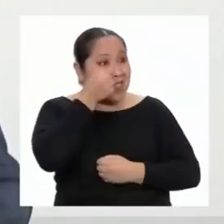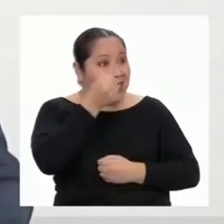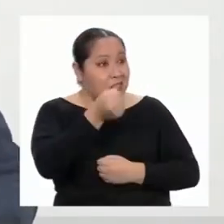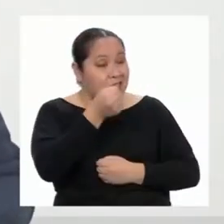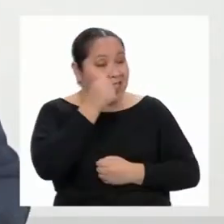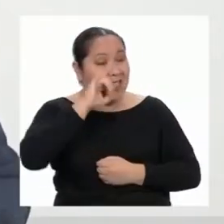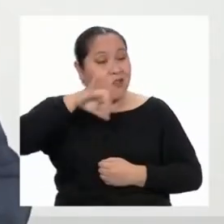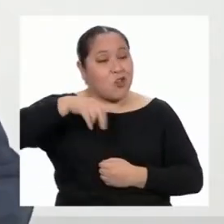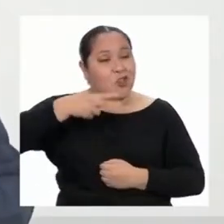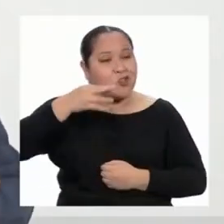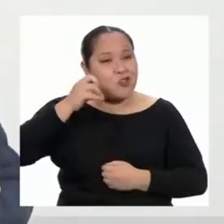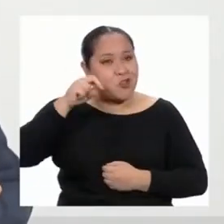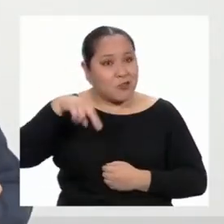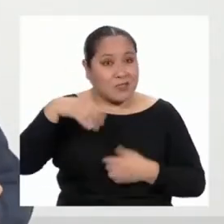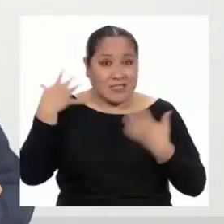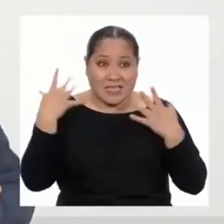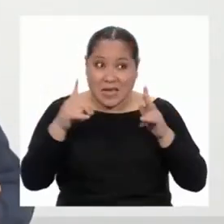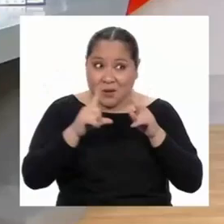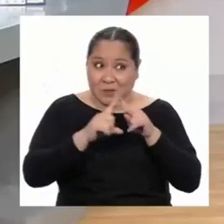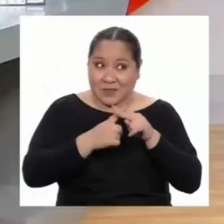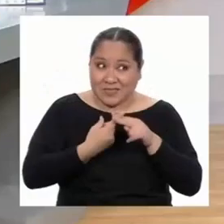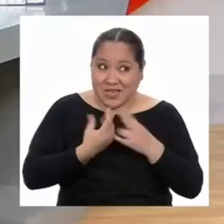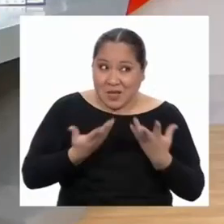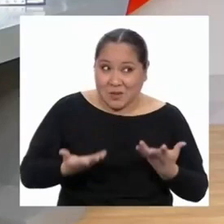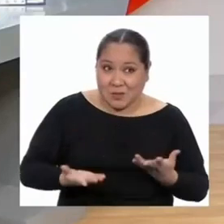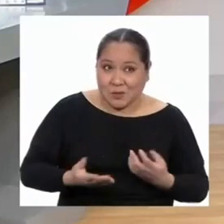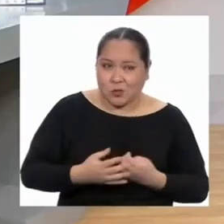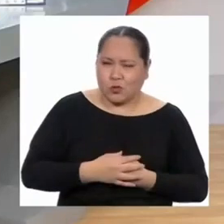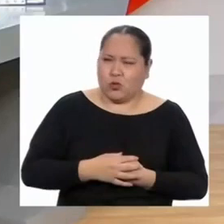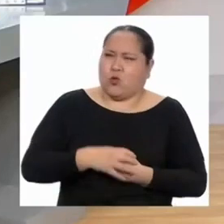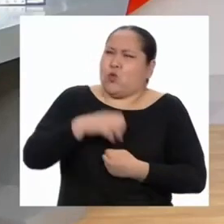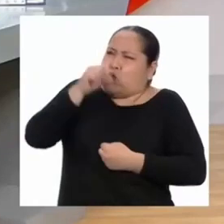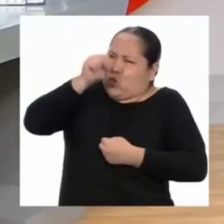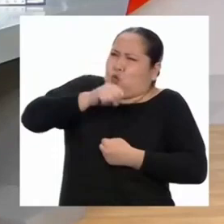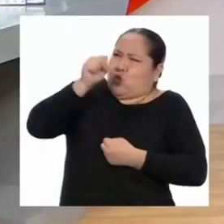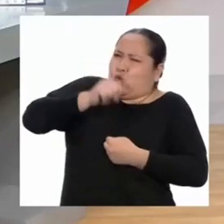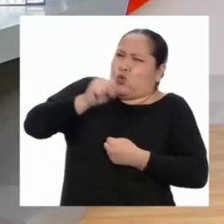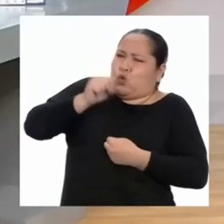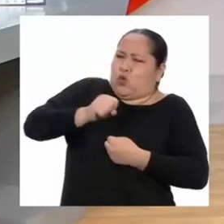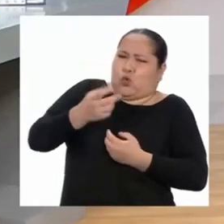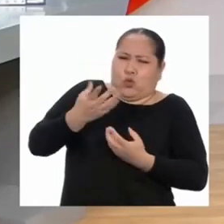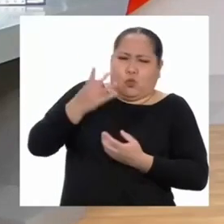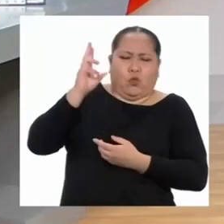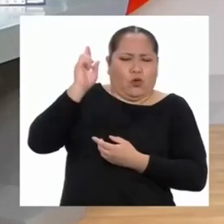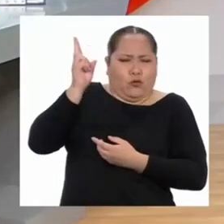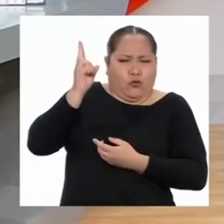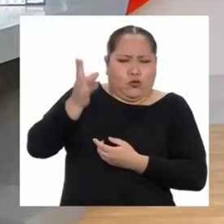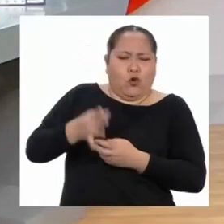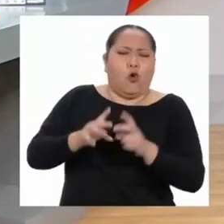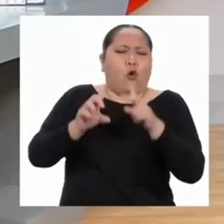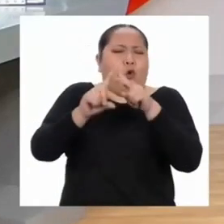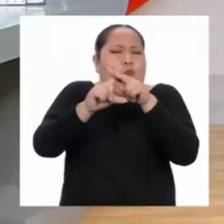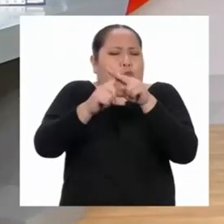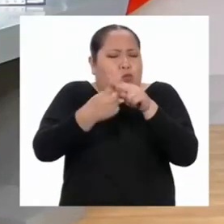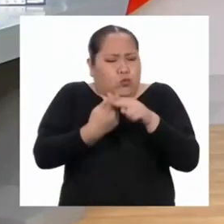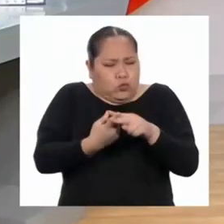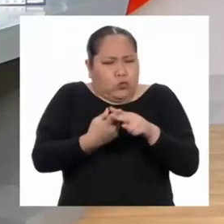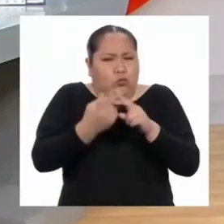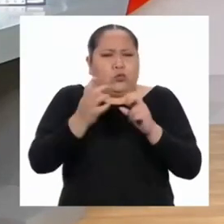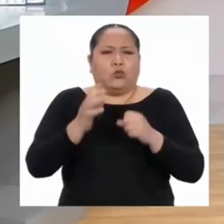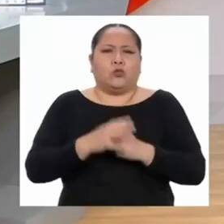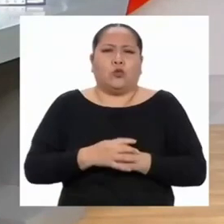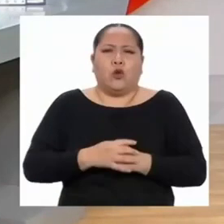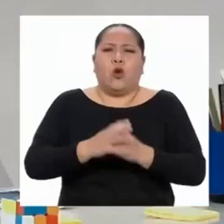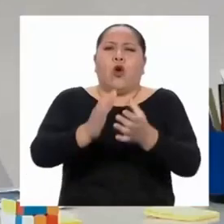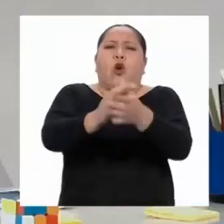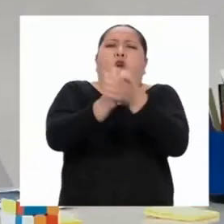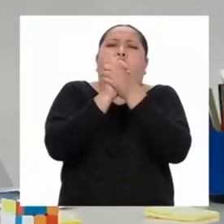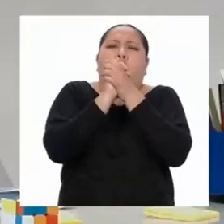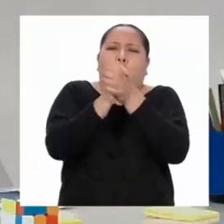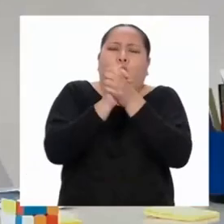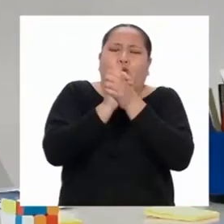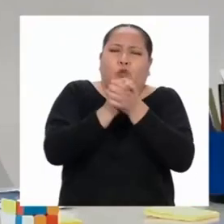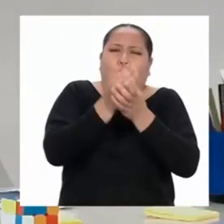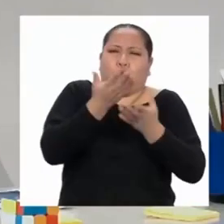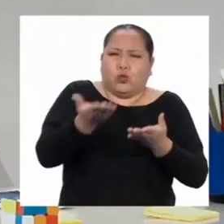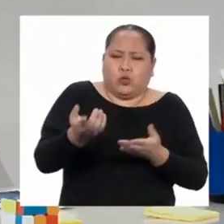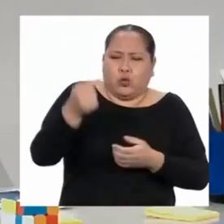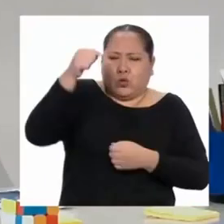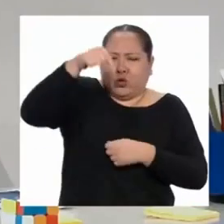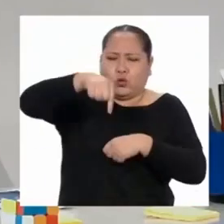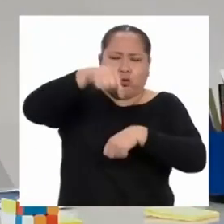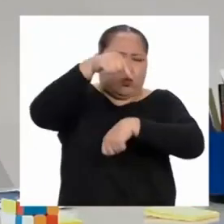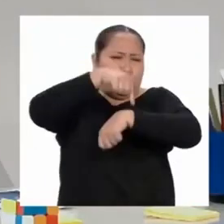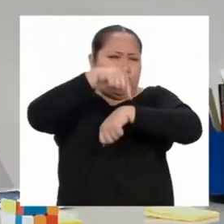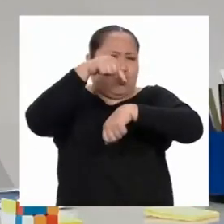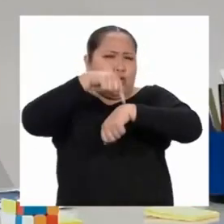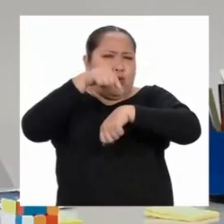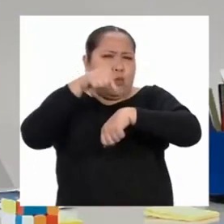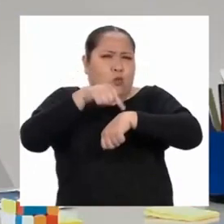entonces, ¿empezamos con esta investigación? Afirmativo, profesor. Empecemos. Amigas y amigos, este es el